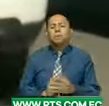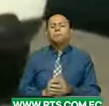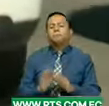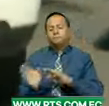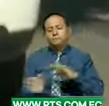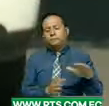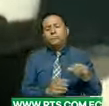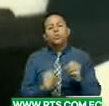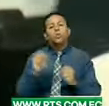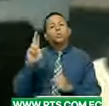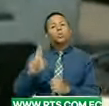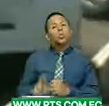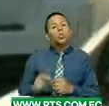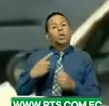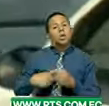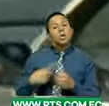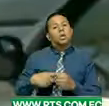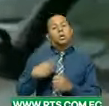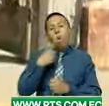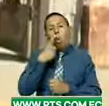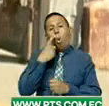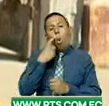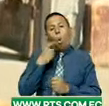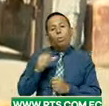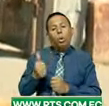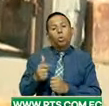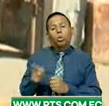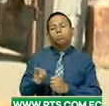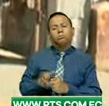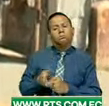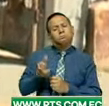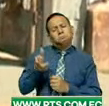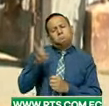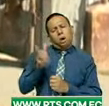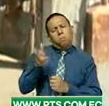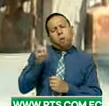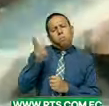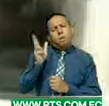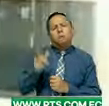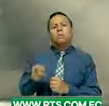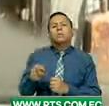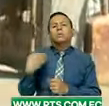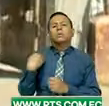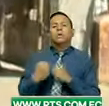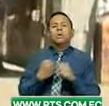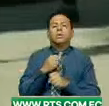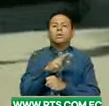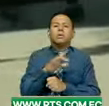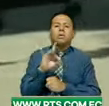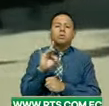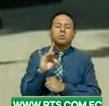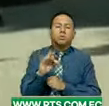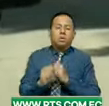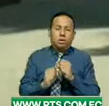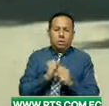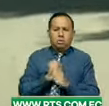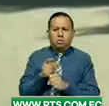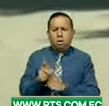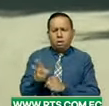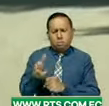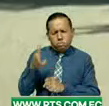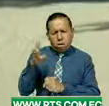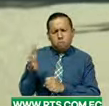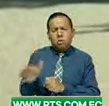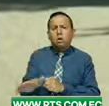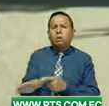Quito, en el sector del mercado Chiriyacu, un hombre fue blanco de un atentado criminal. La víctima, de 38 años de edad, que cayó mortalmente herido,